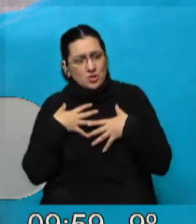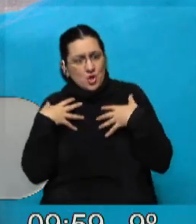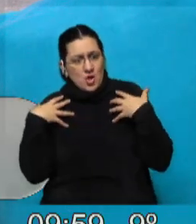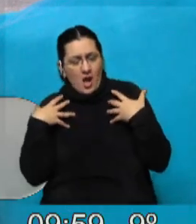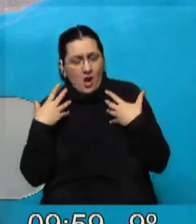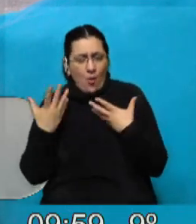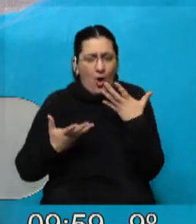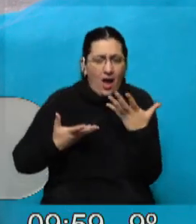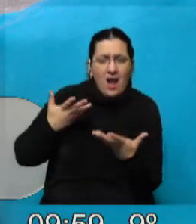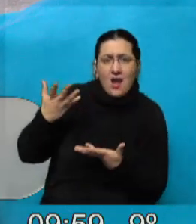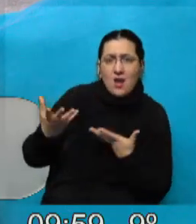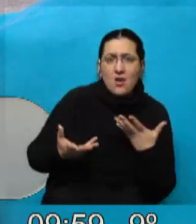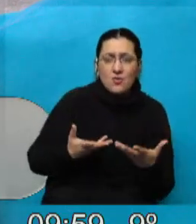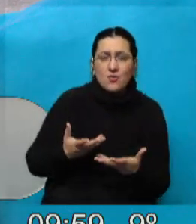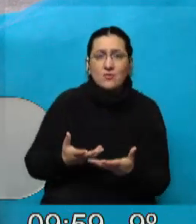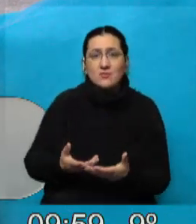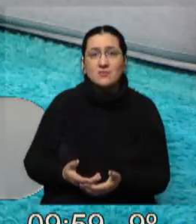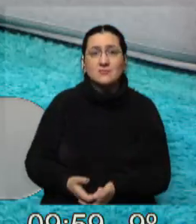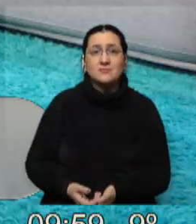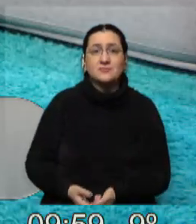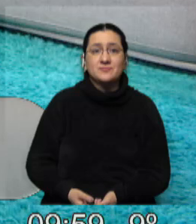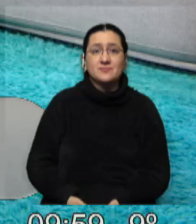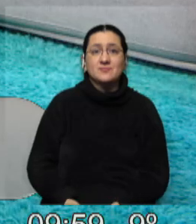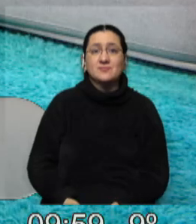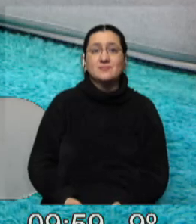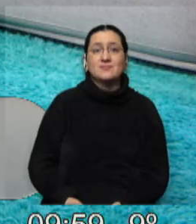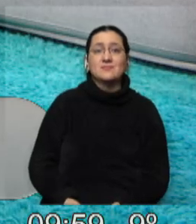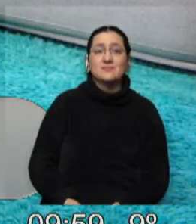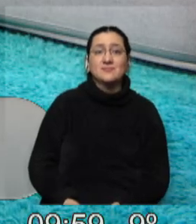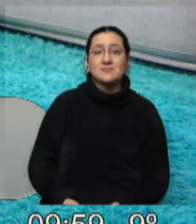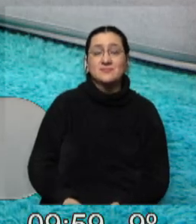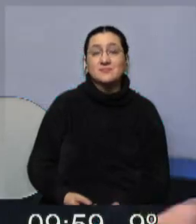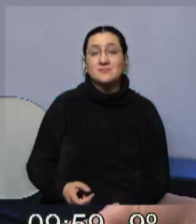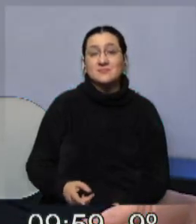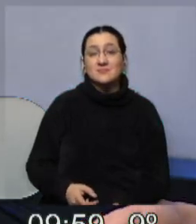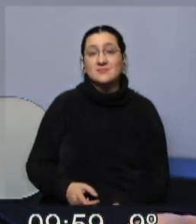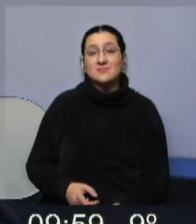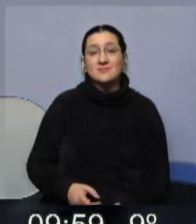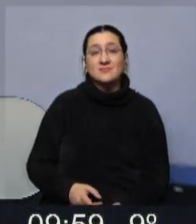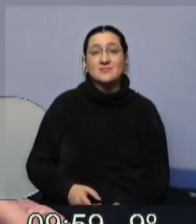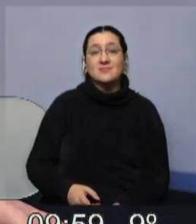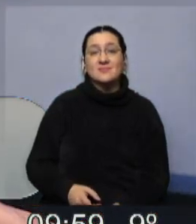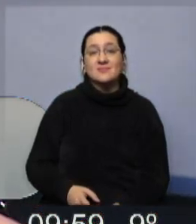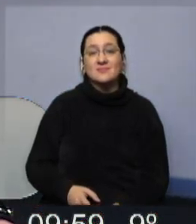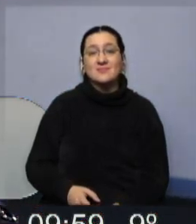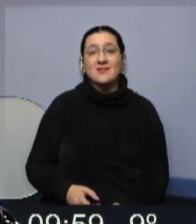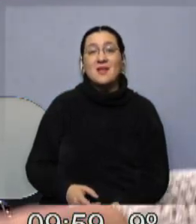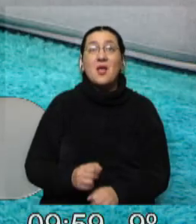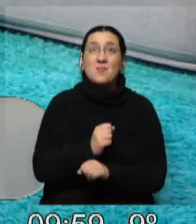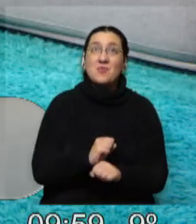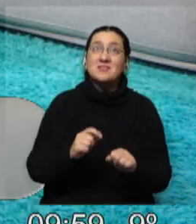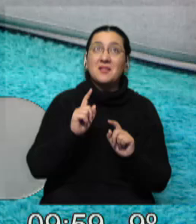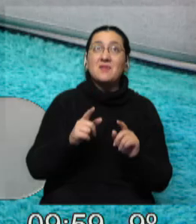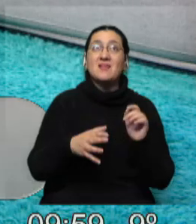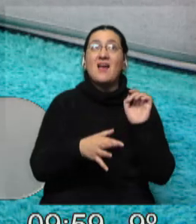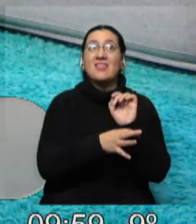de inestabilidad, quedaste ahí. Claro, puede ser otra forma. Para eso tengo otras. Sí. Para